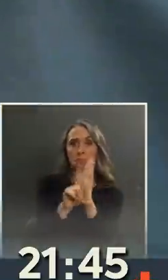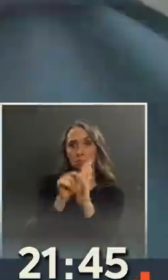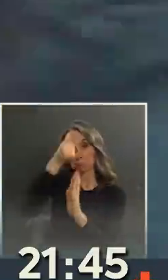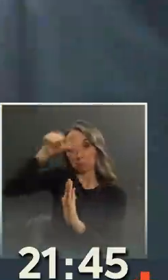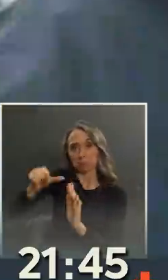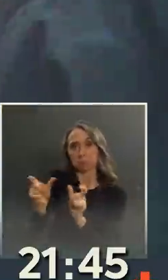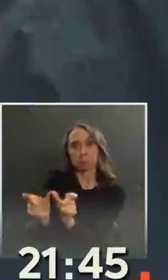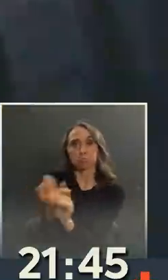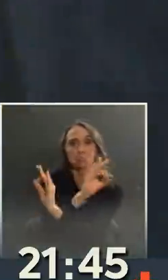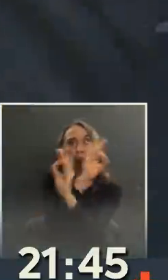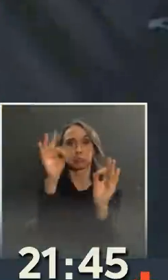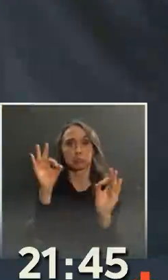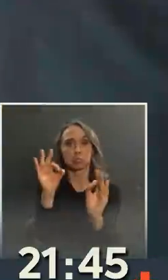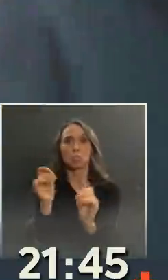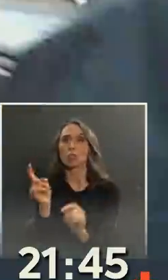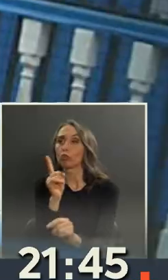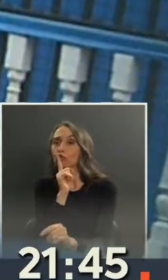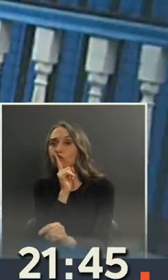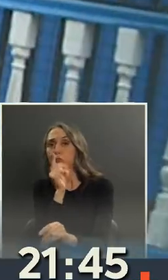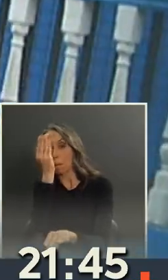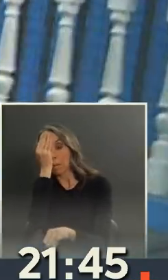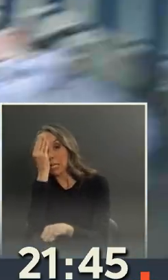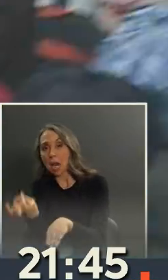informal para inmigrantes.